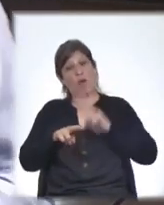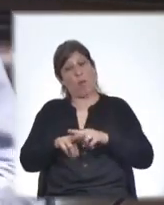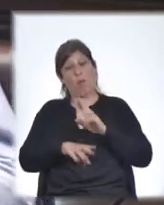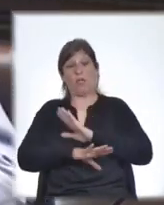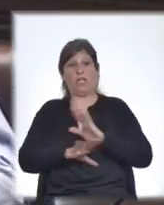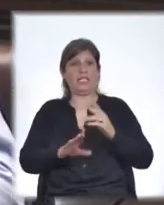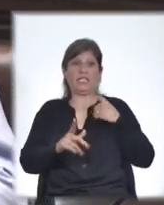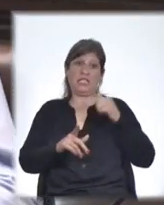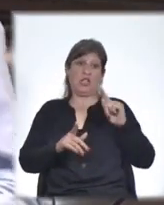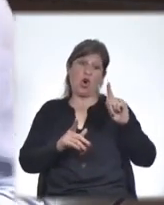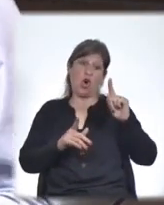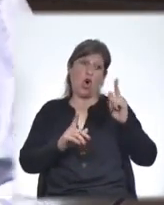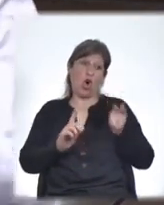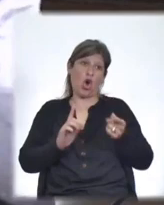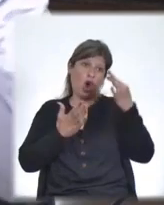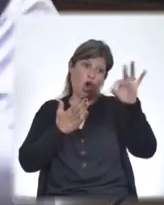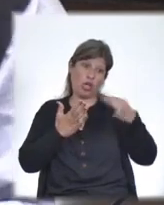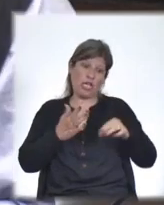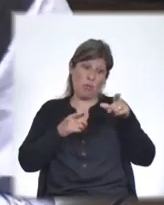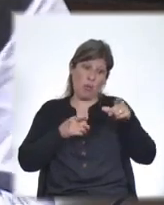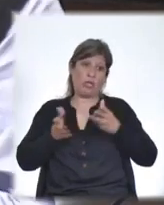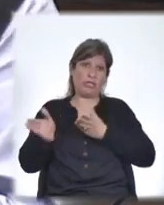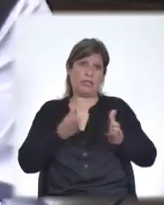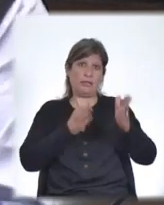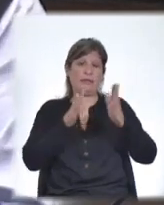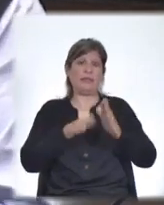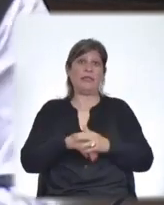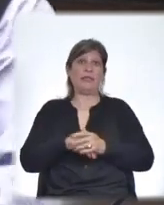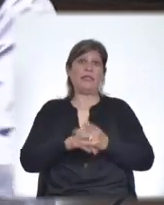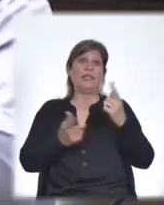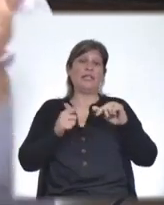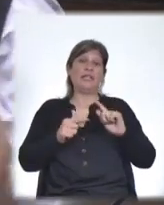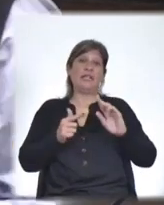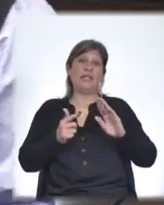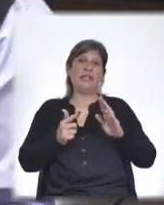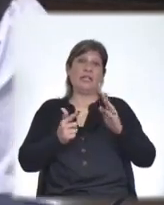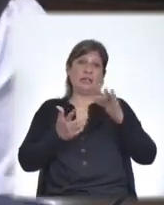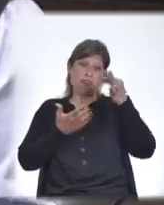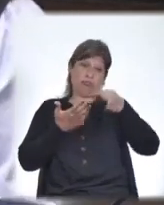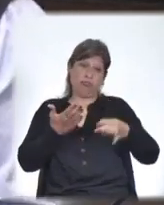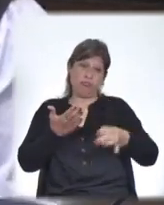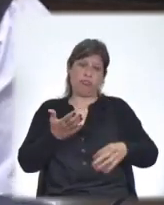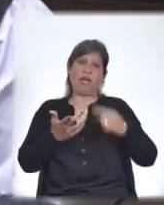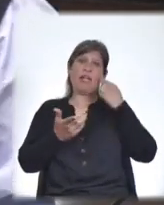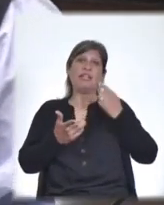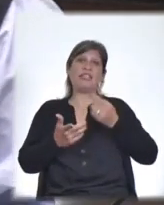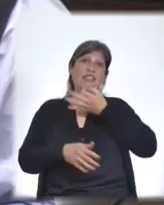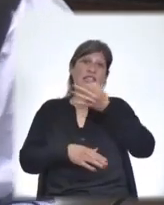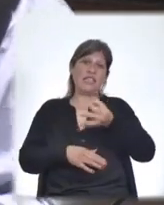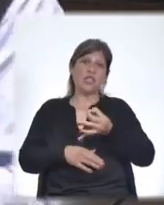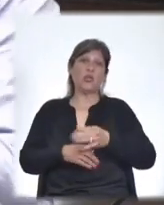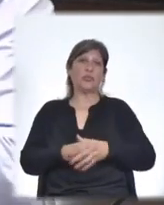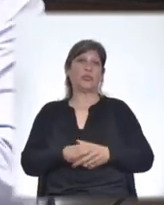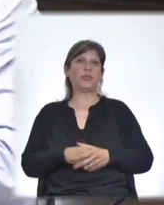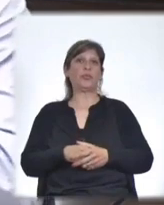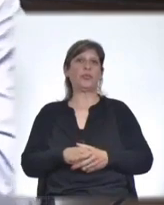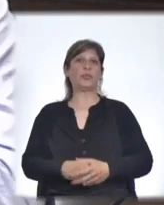rectificar ese camino. Señor presidente, en la exposición de motivos se ha señalado, en definitiva,